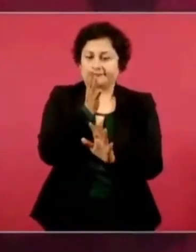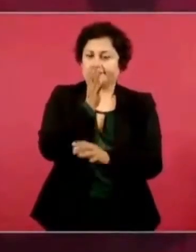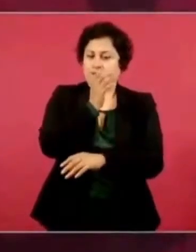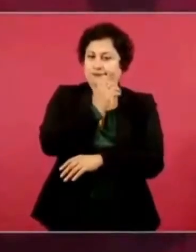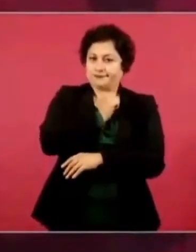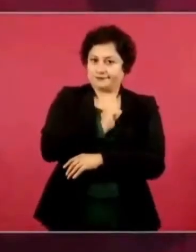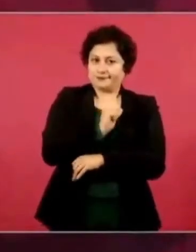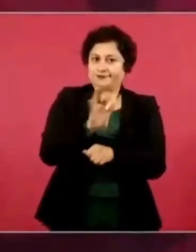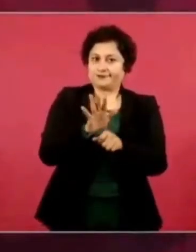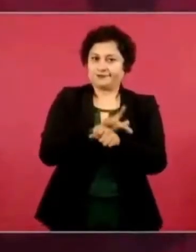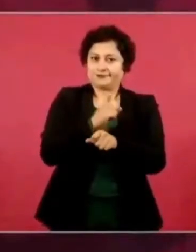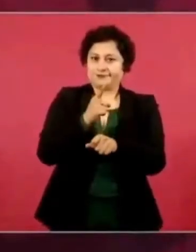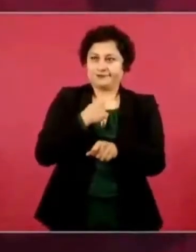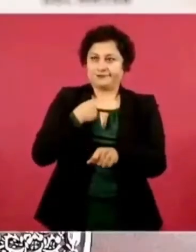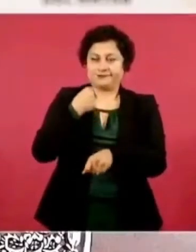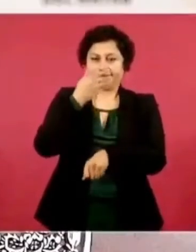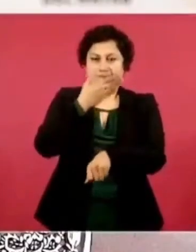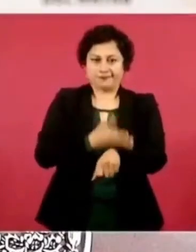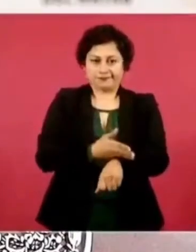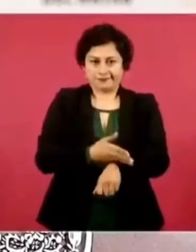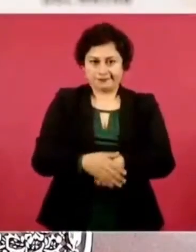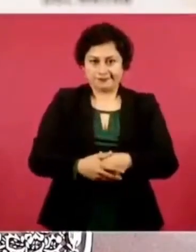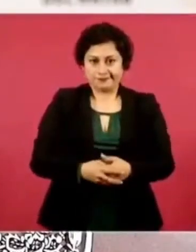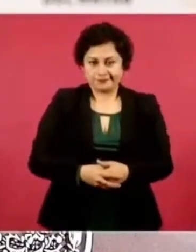a cepillar.